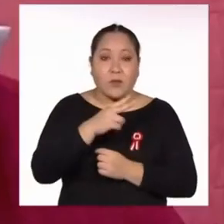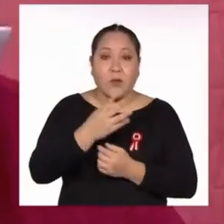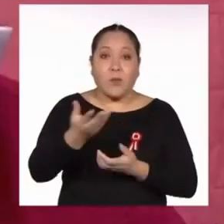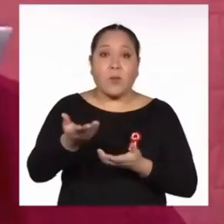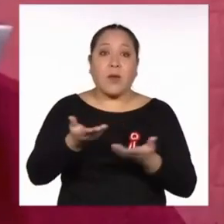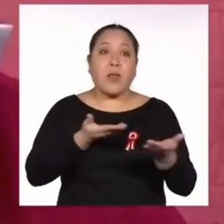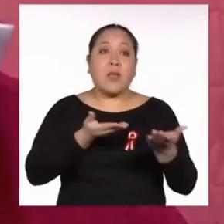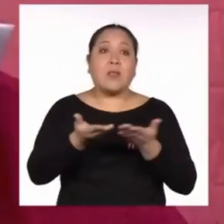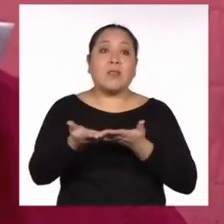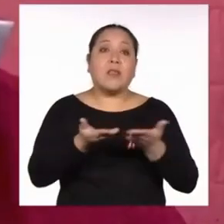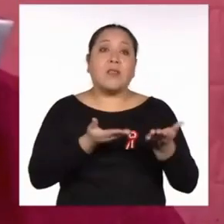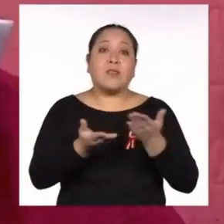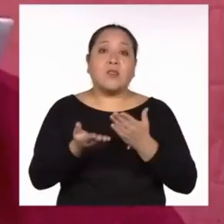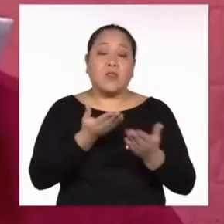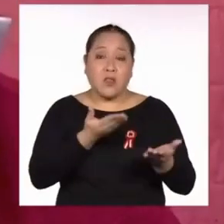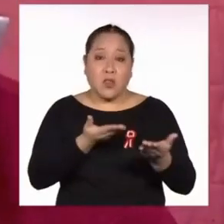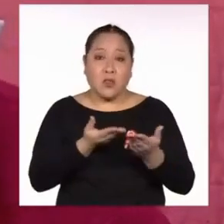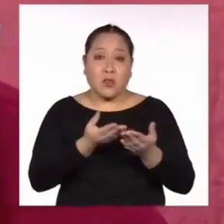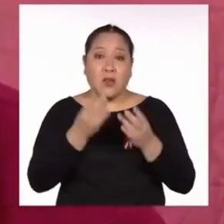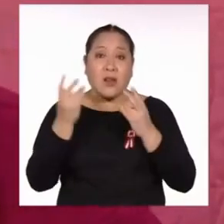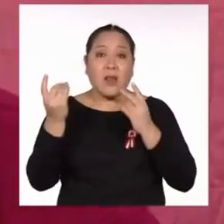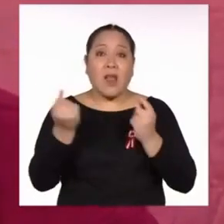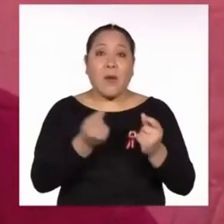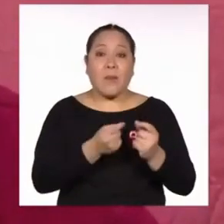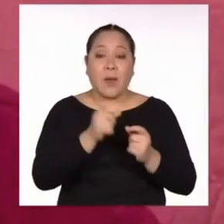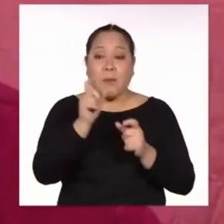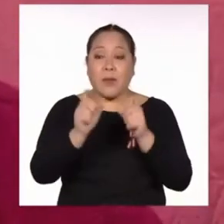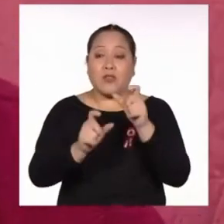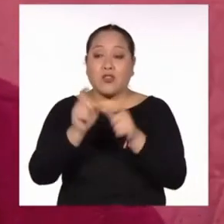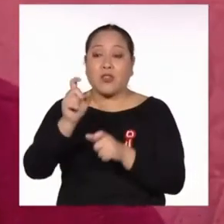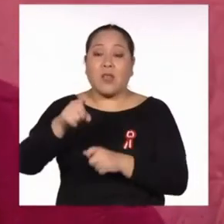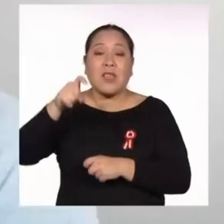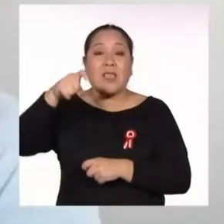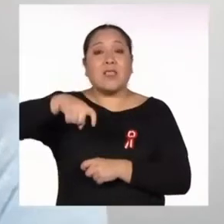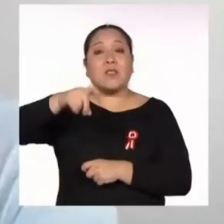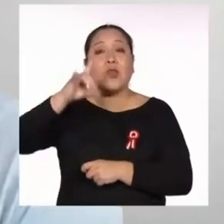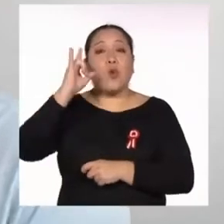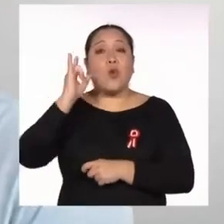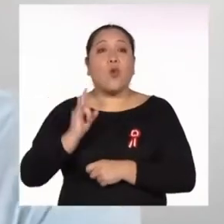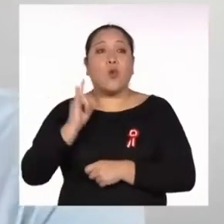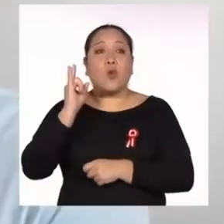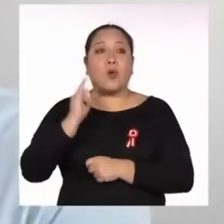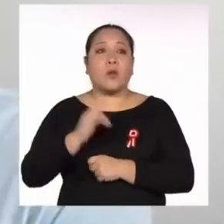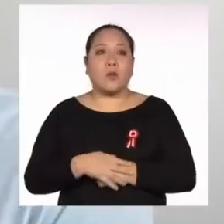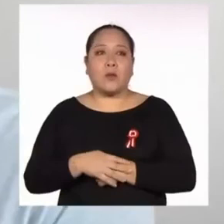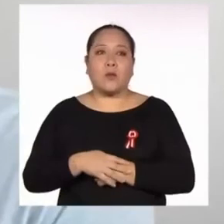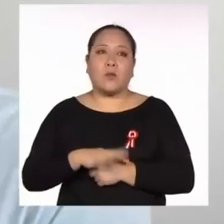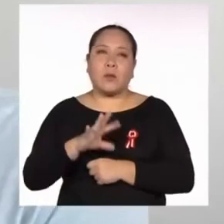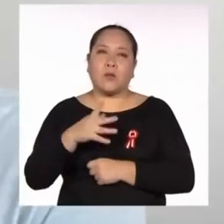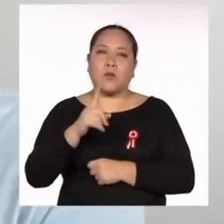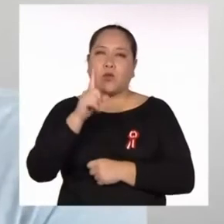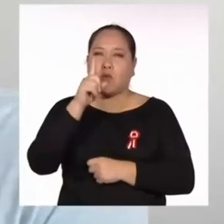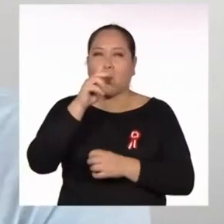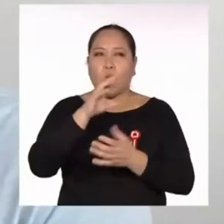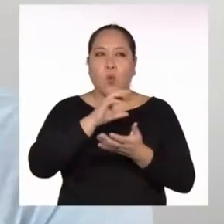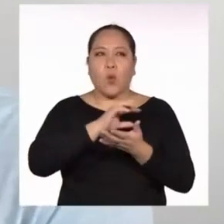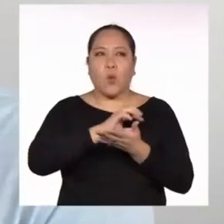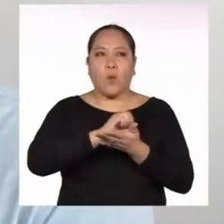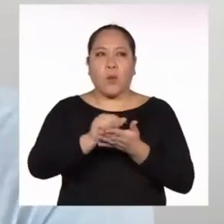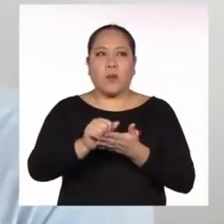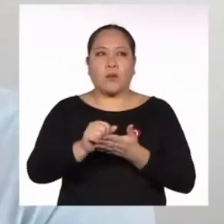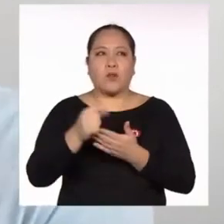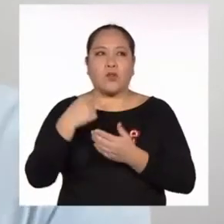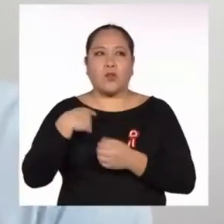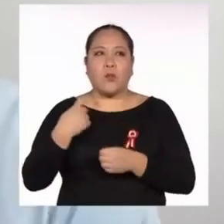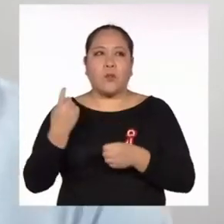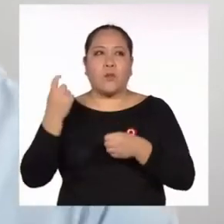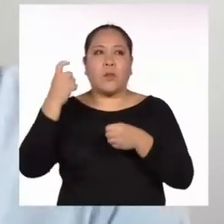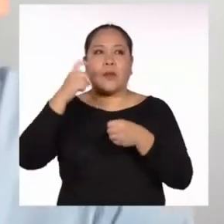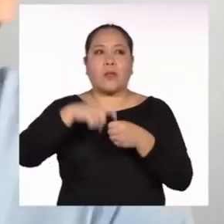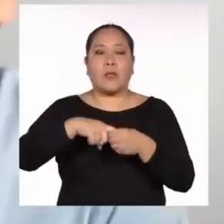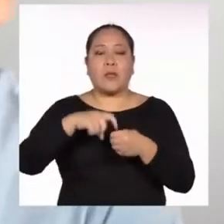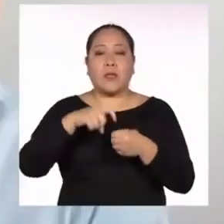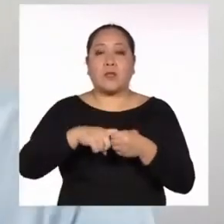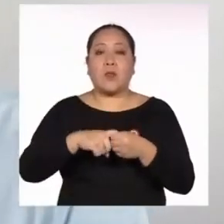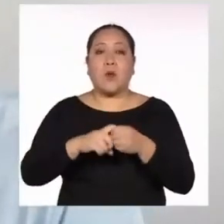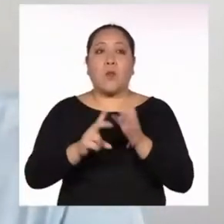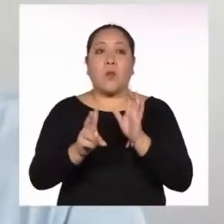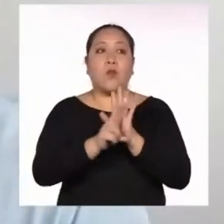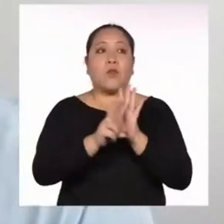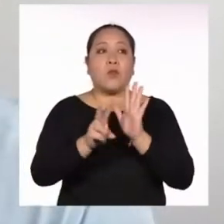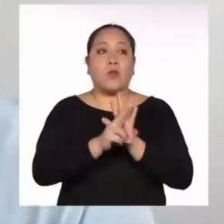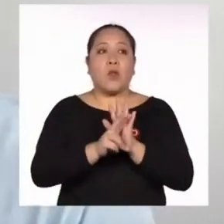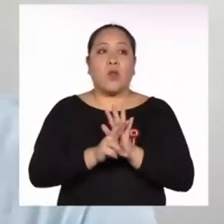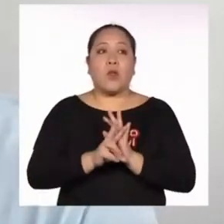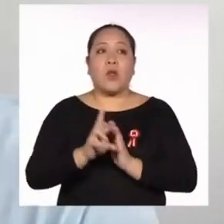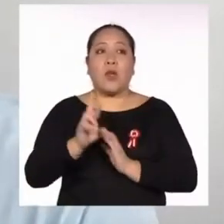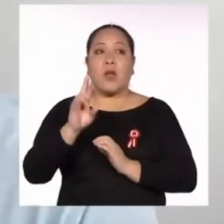atención oportuna de quienes más lo necesitan desde hace más de un mes que soy voluntario de la red de